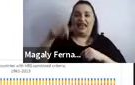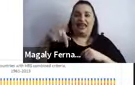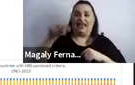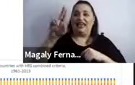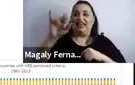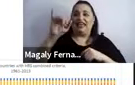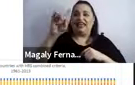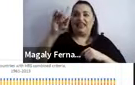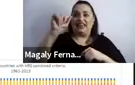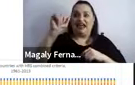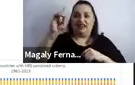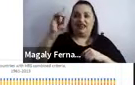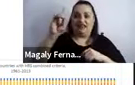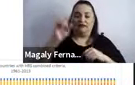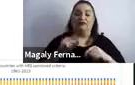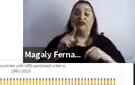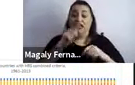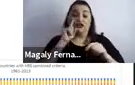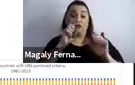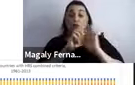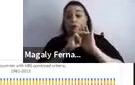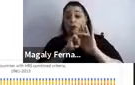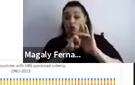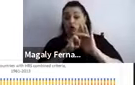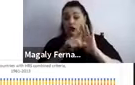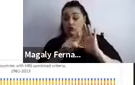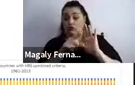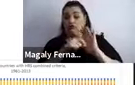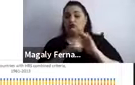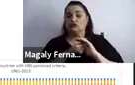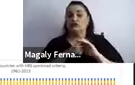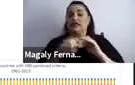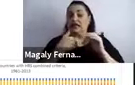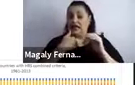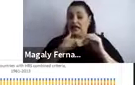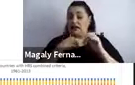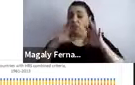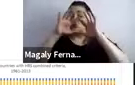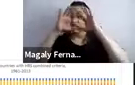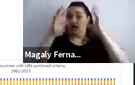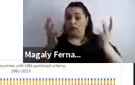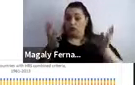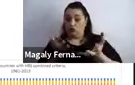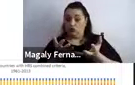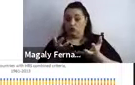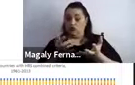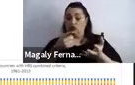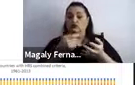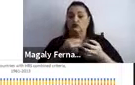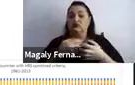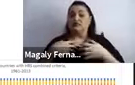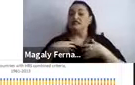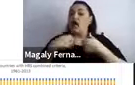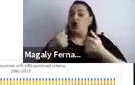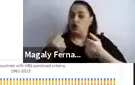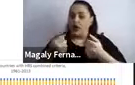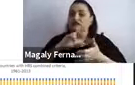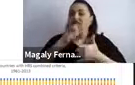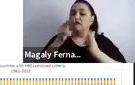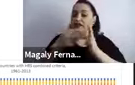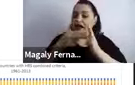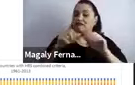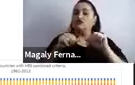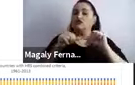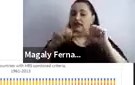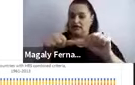estos son los modelos que hemos ido teniendo en el mundo de saludables, replicables y sostenibles, lo